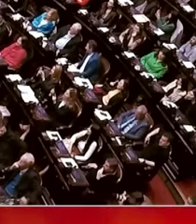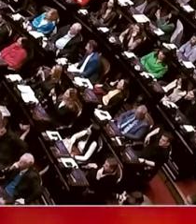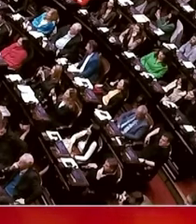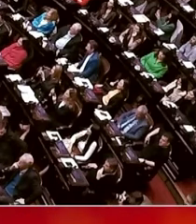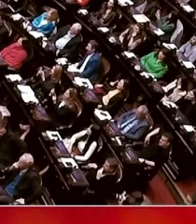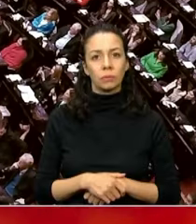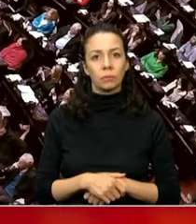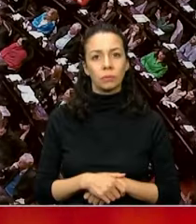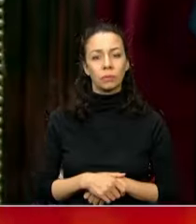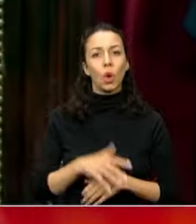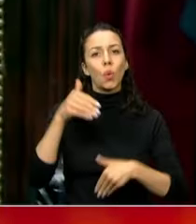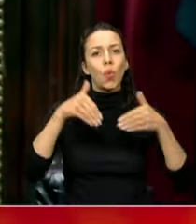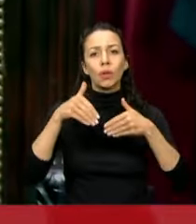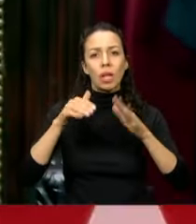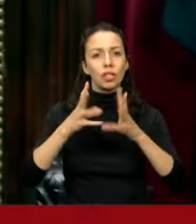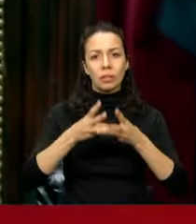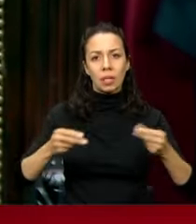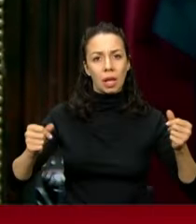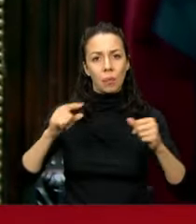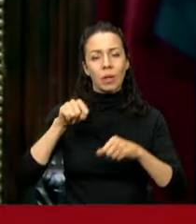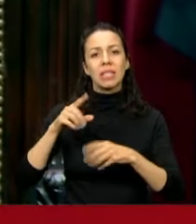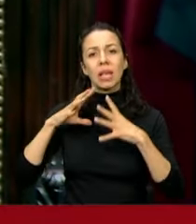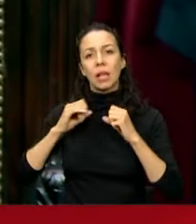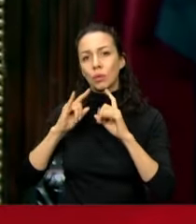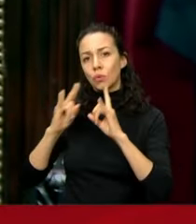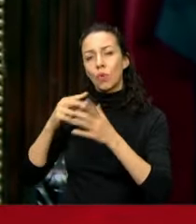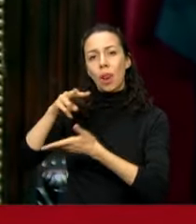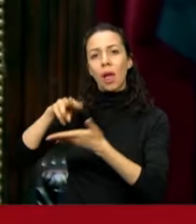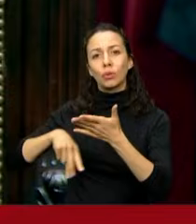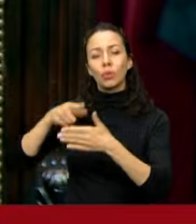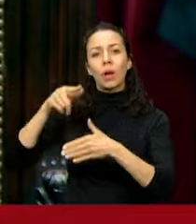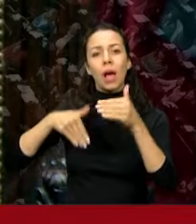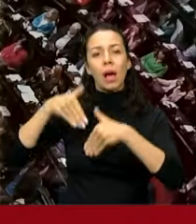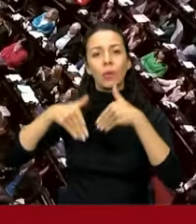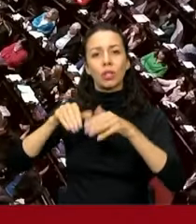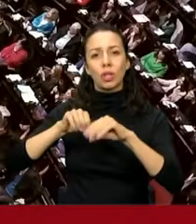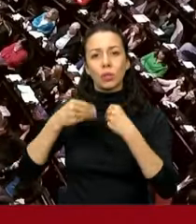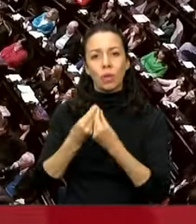silencio. Se cierra la votación. Por secretaría se dará lectura del resultado de la votación.